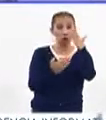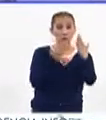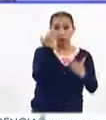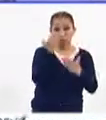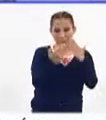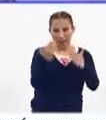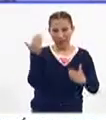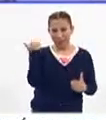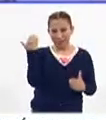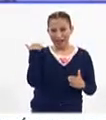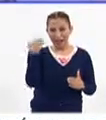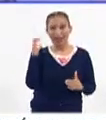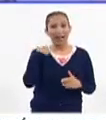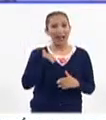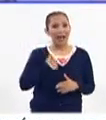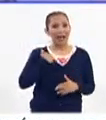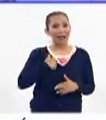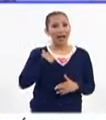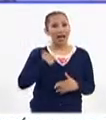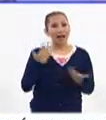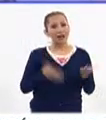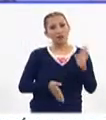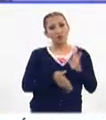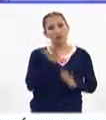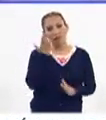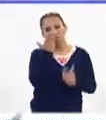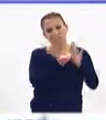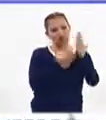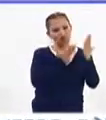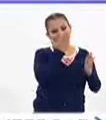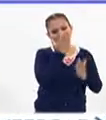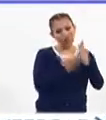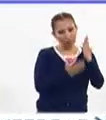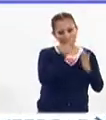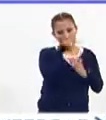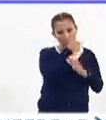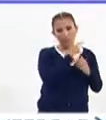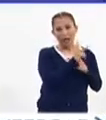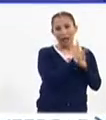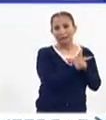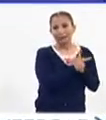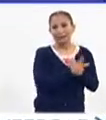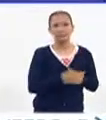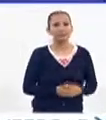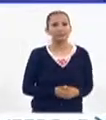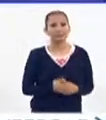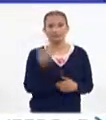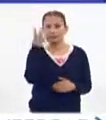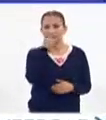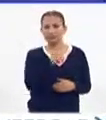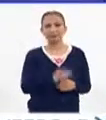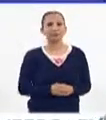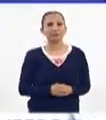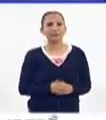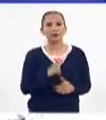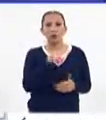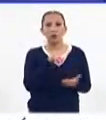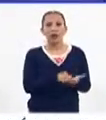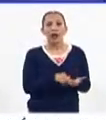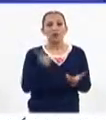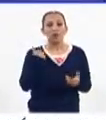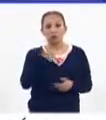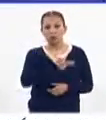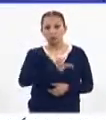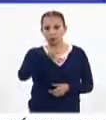que tuvo en Canadá y pudo realizar, bueno, parte de sus estudios en este país, en este queridísimo país y hermosísimo país. Qué